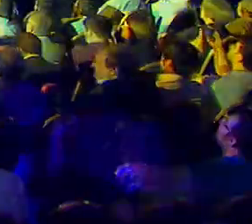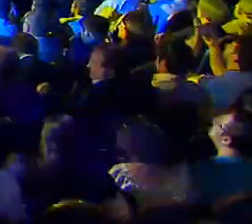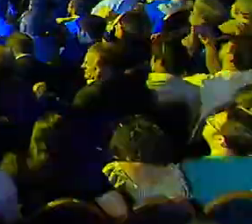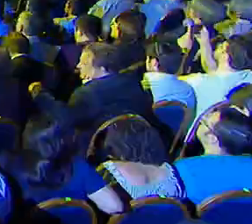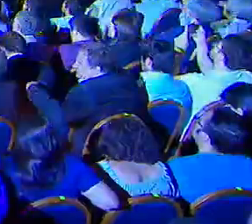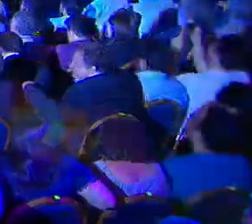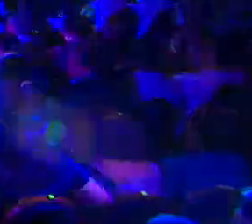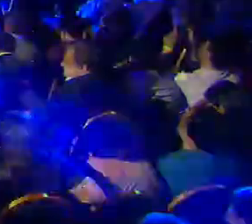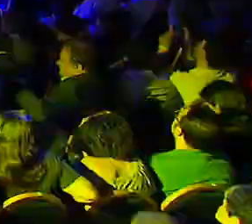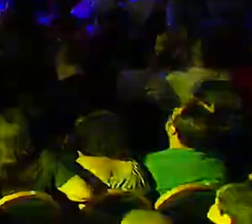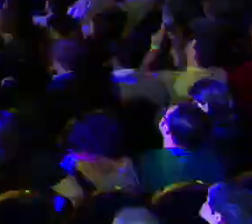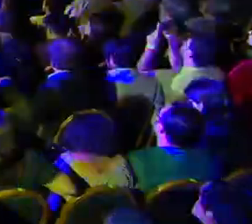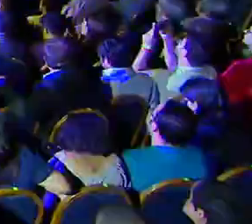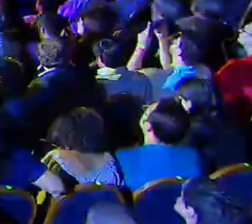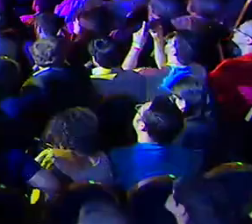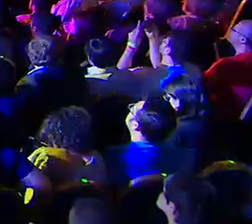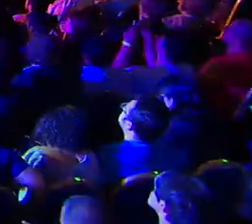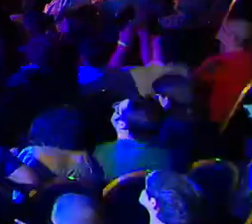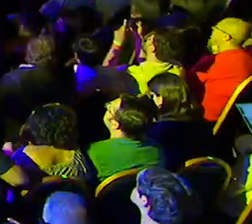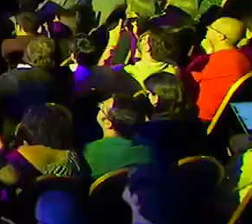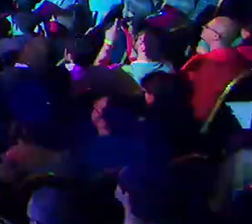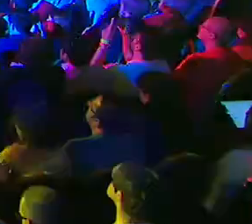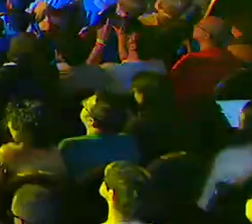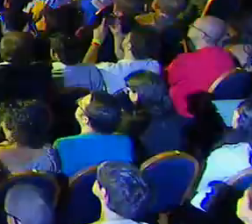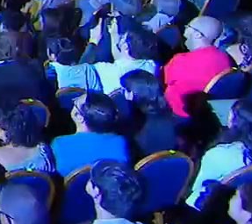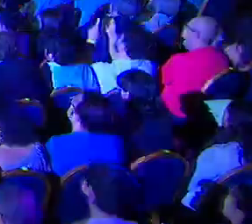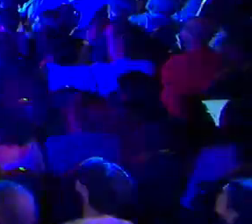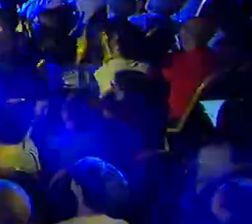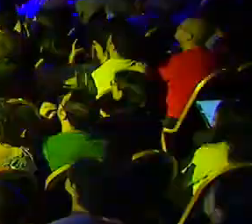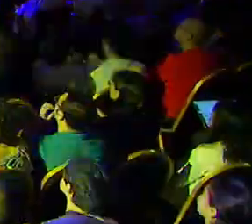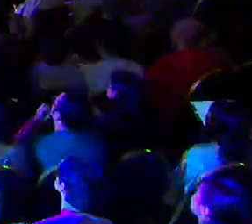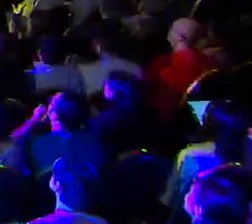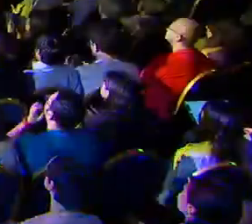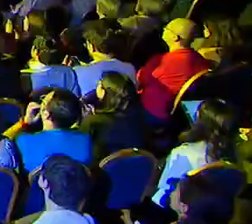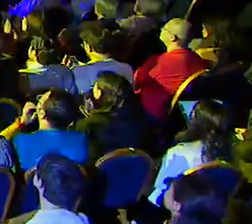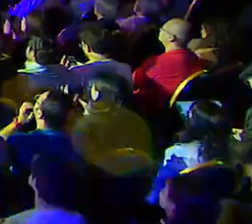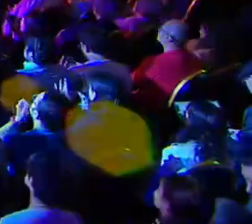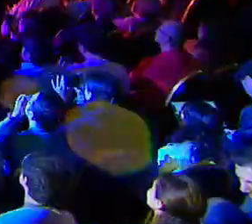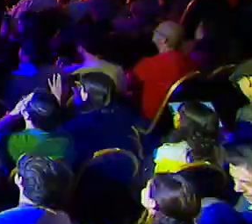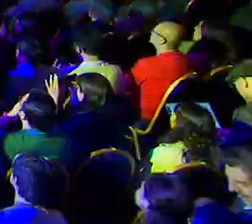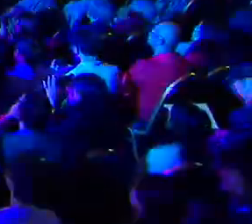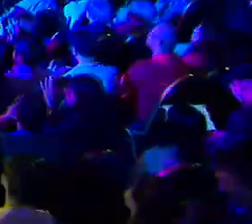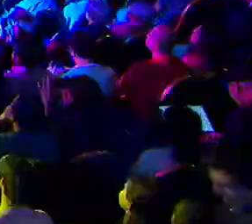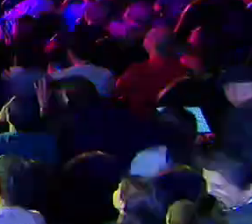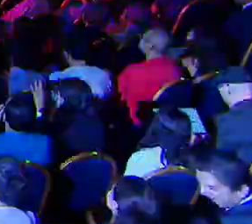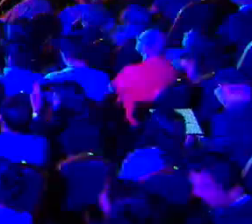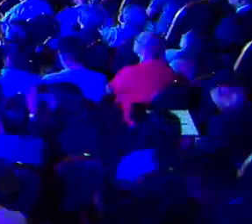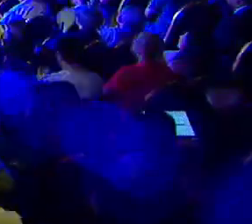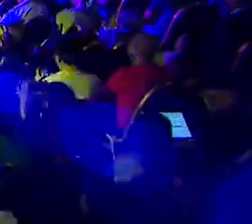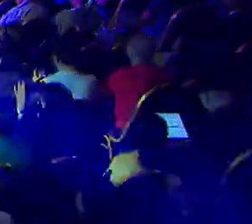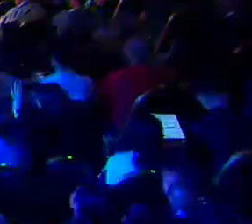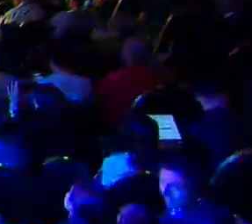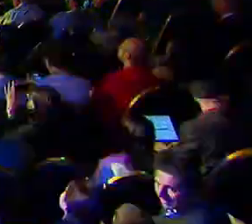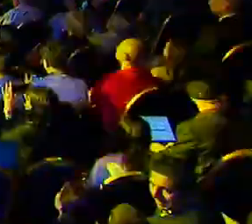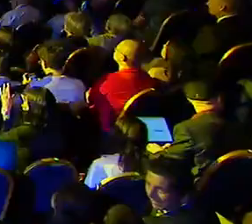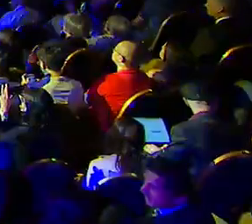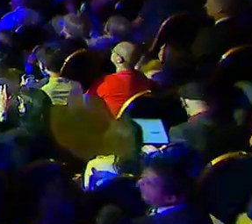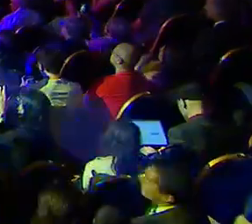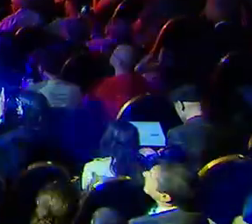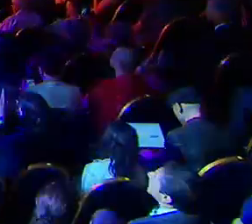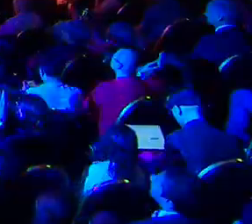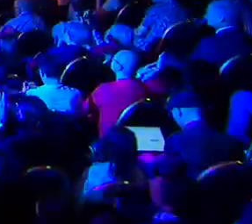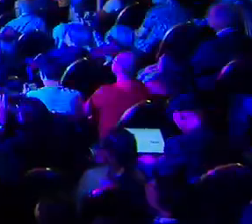información cultural se viraliza. Richard afirma además que nuestros cerebros contienen muchos propósitos y trabajan para esos